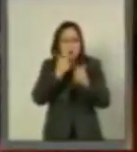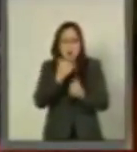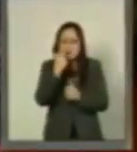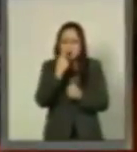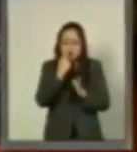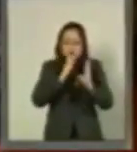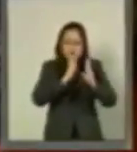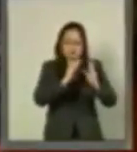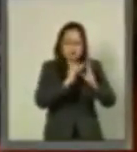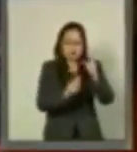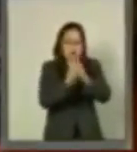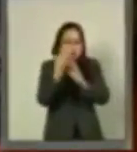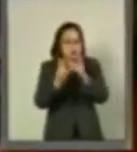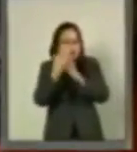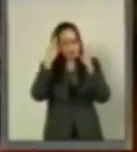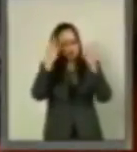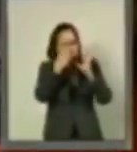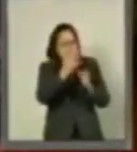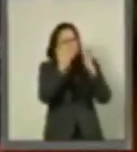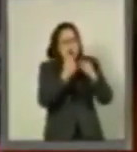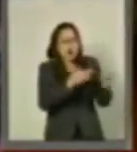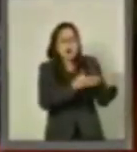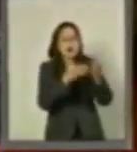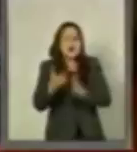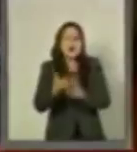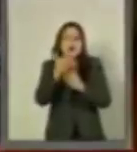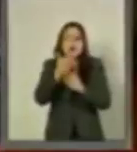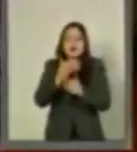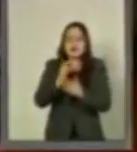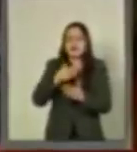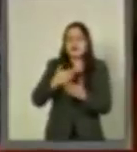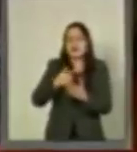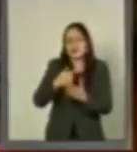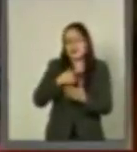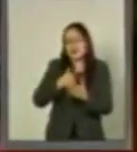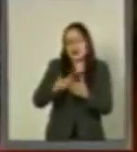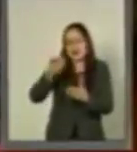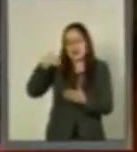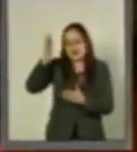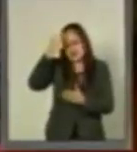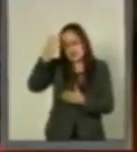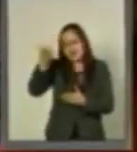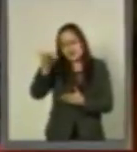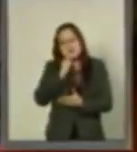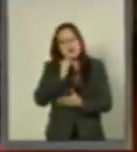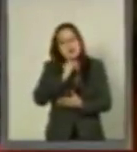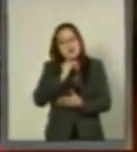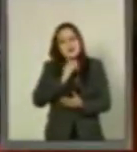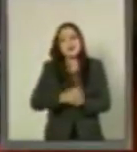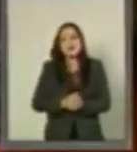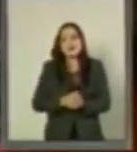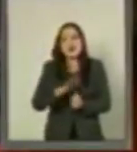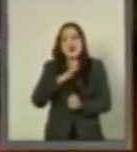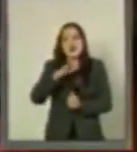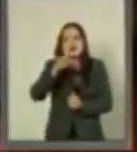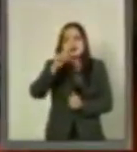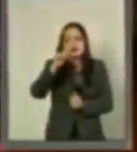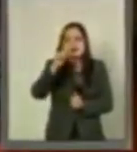policías, no tener, y lo recuerdo bien, senador, más de 70